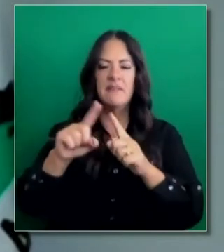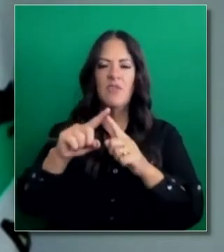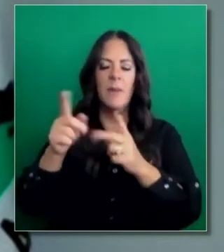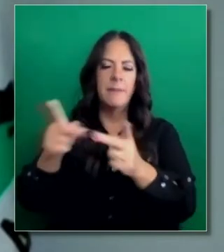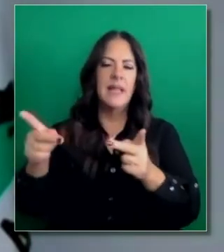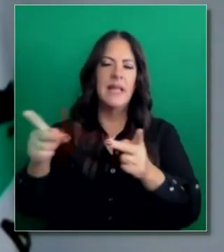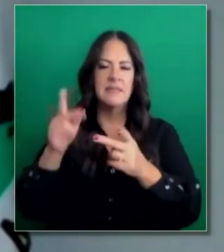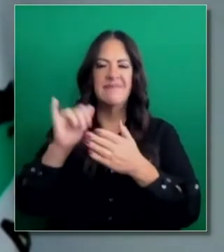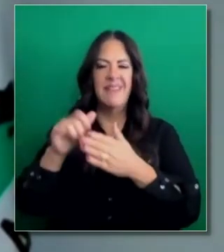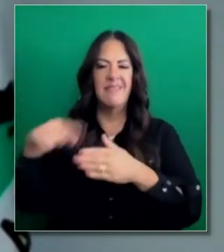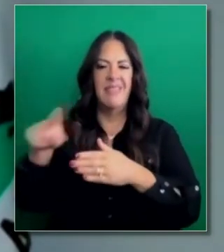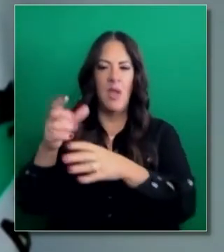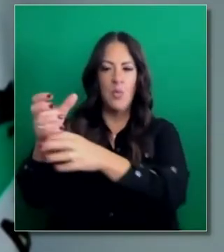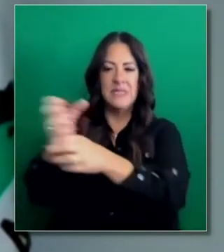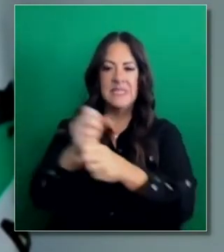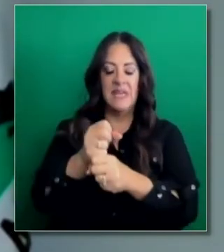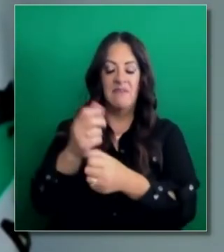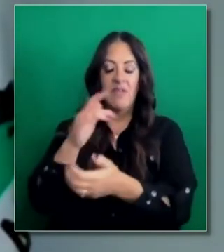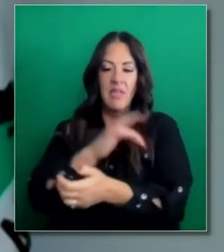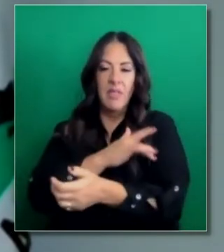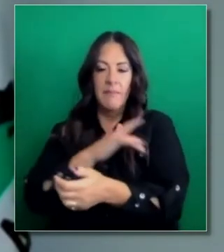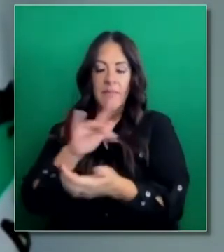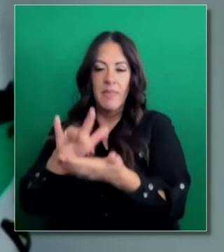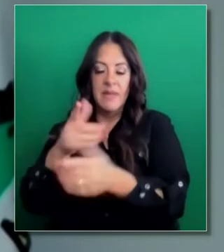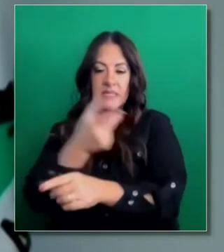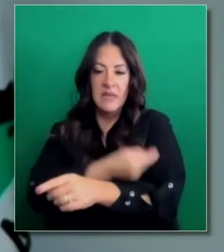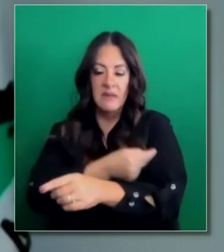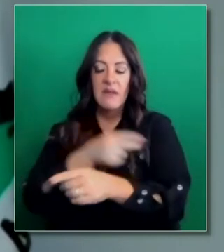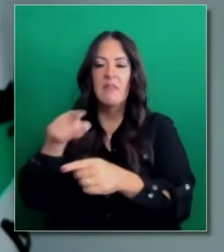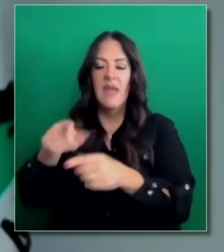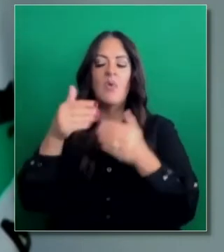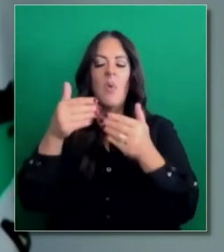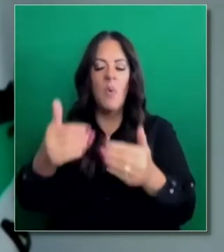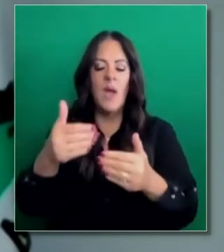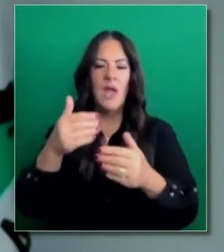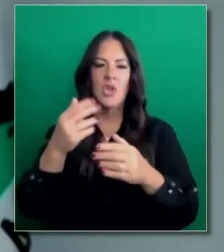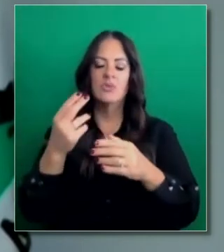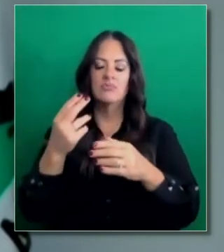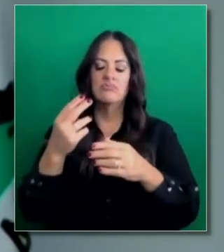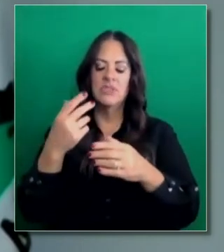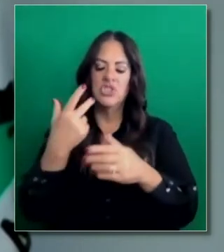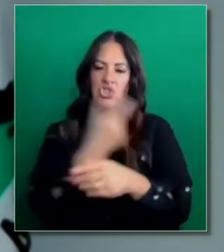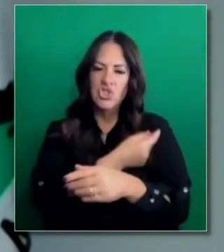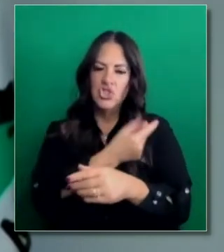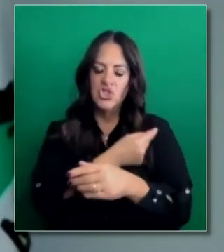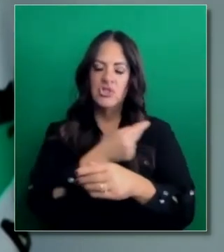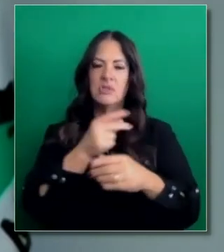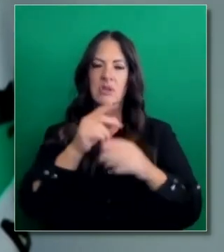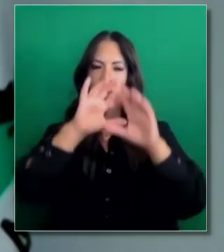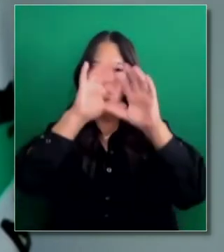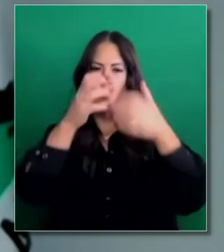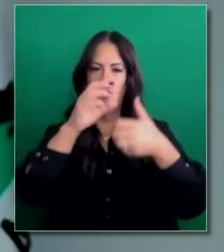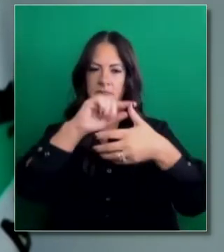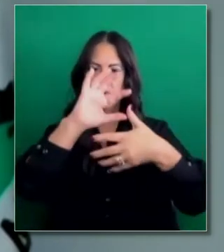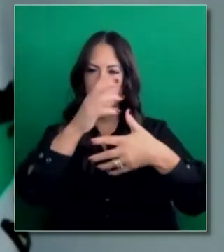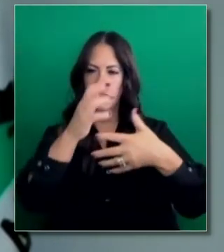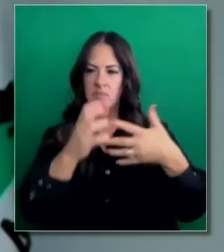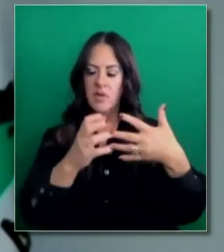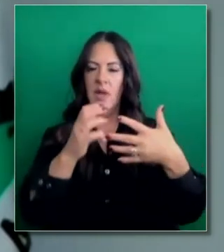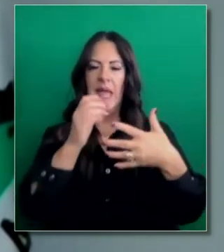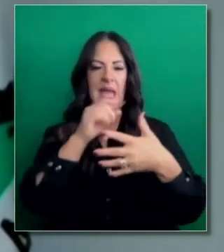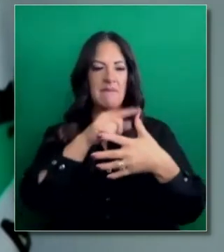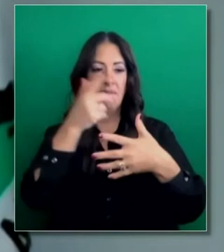los que vacunan enviando el mensaje que debemos utilizar lo que tenemos en nuestros congeladores es por ello que